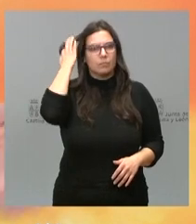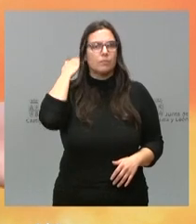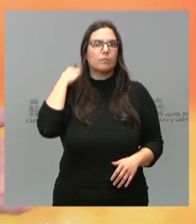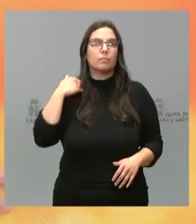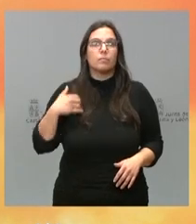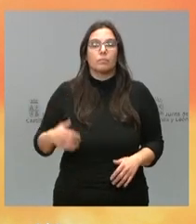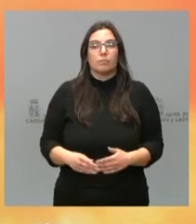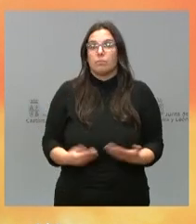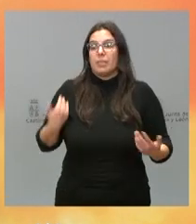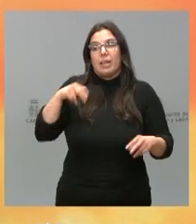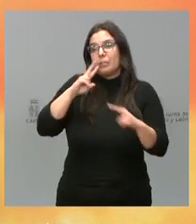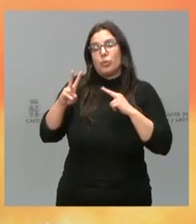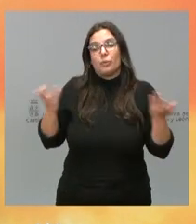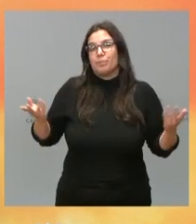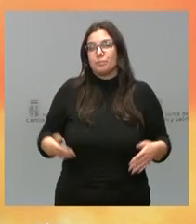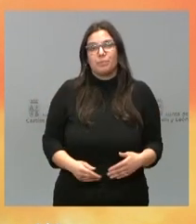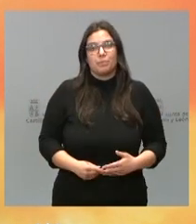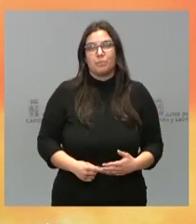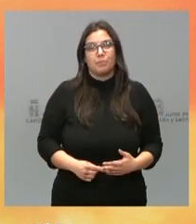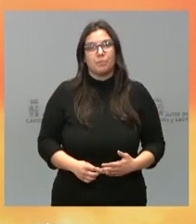ya le he contestado